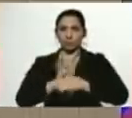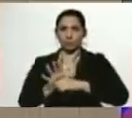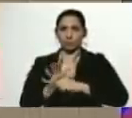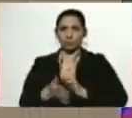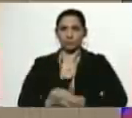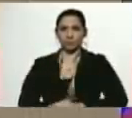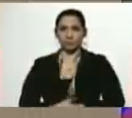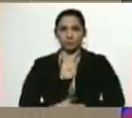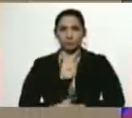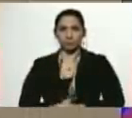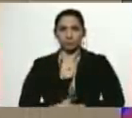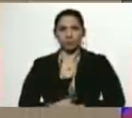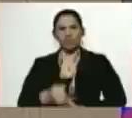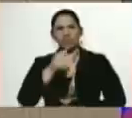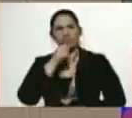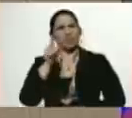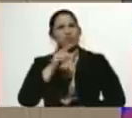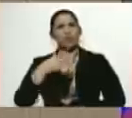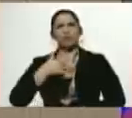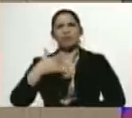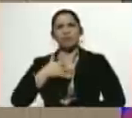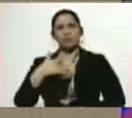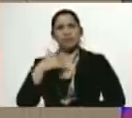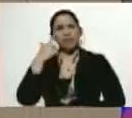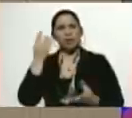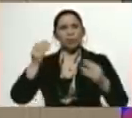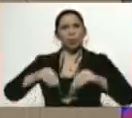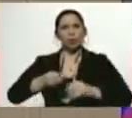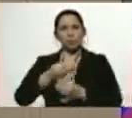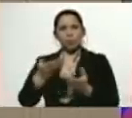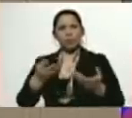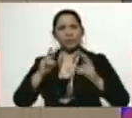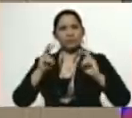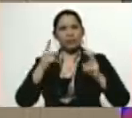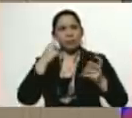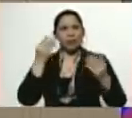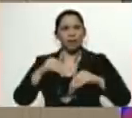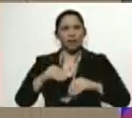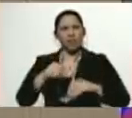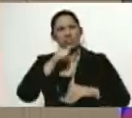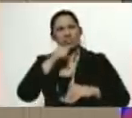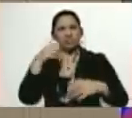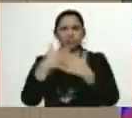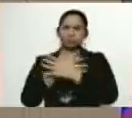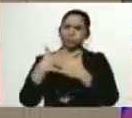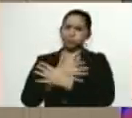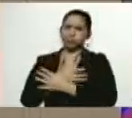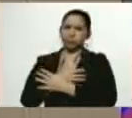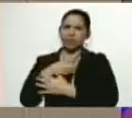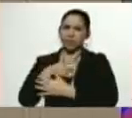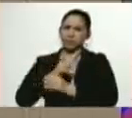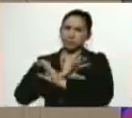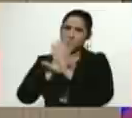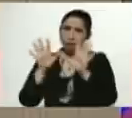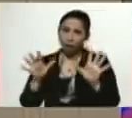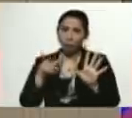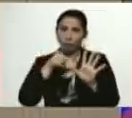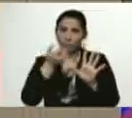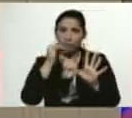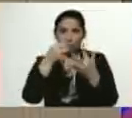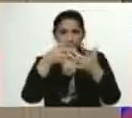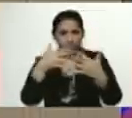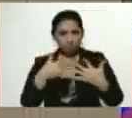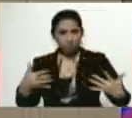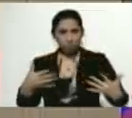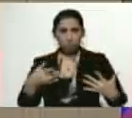COVID-19. ¿Quién no se va a sentir de acuerdo con esto? ¿Quién va a estar tergiversando algo que está tan claro como lo que aquí está escrito?